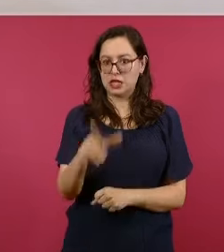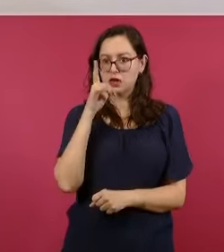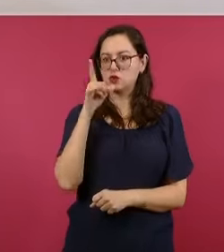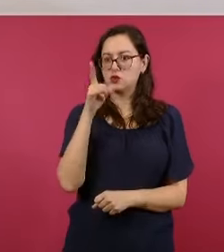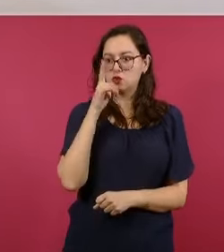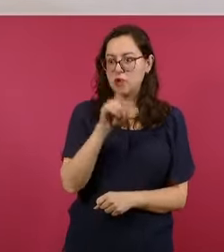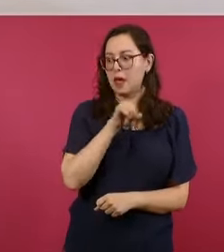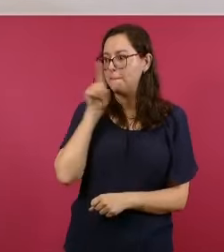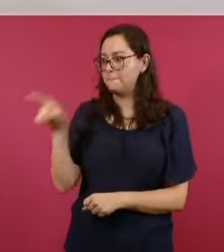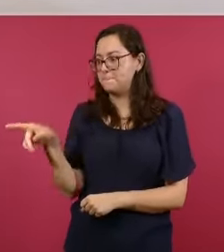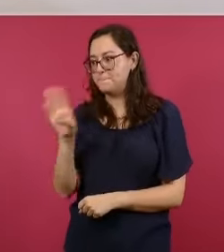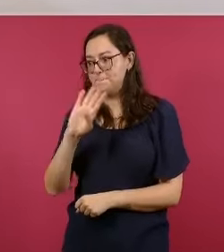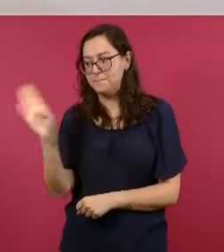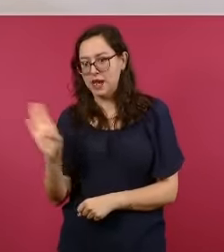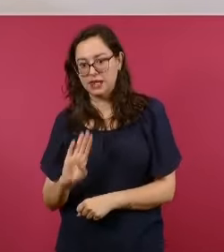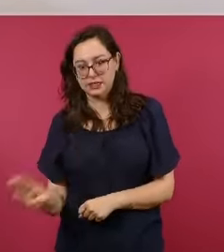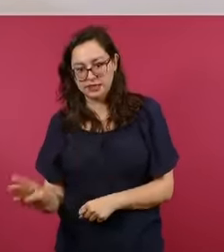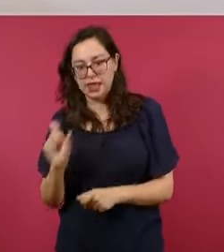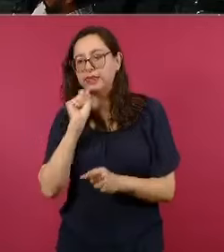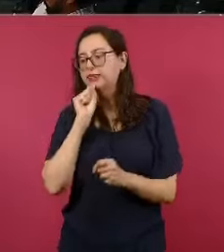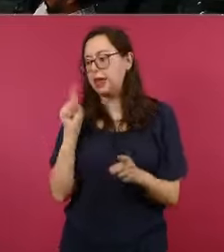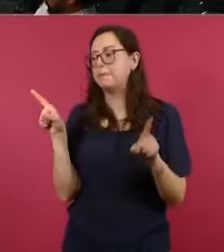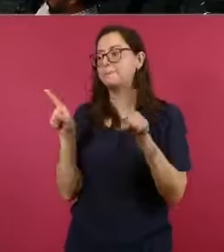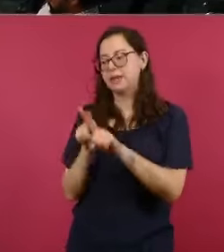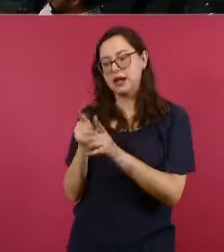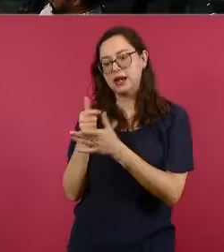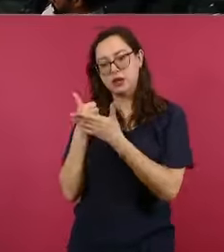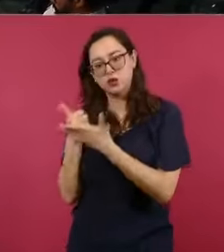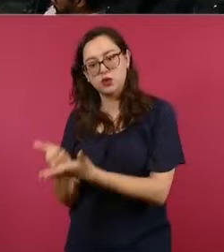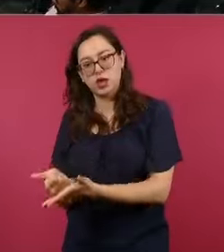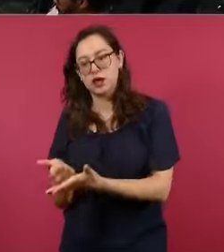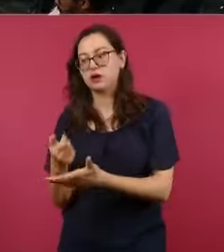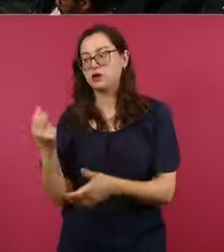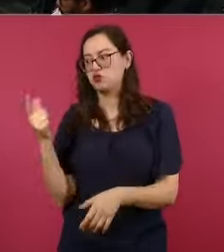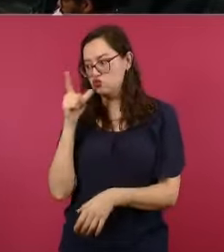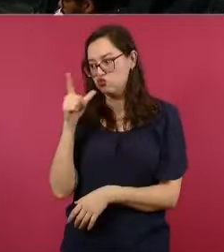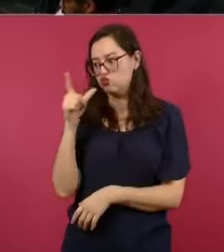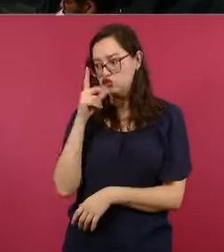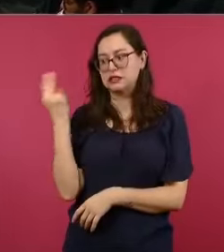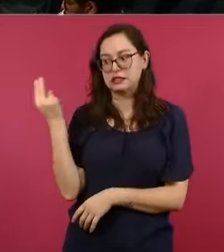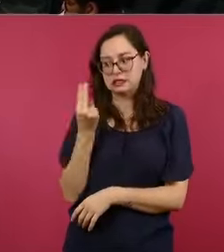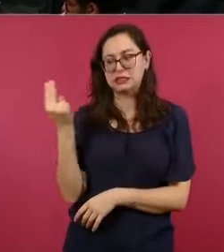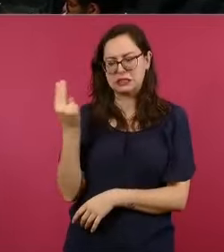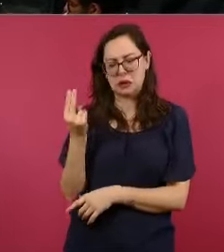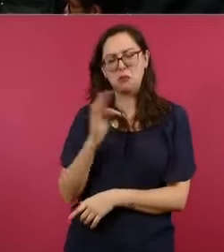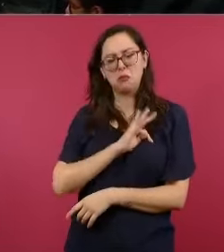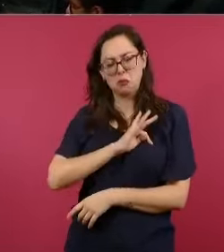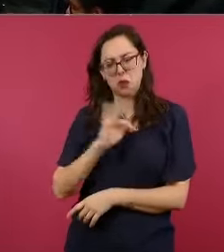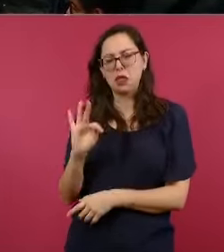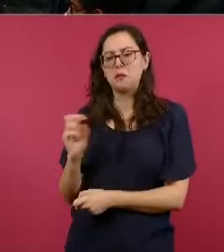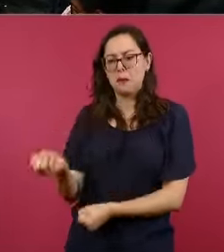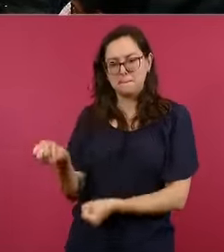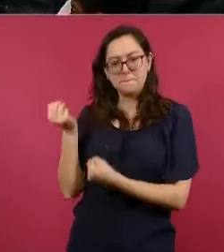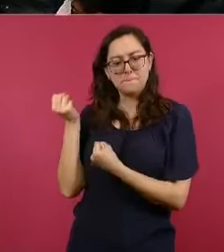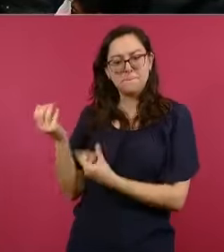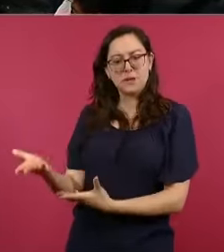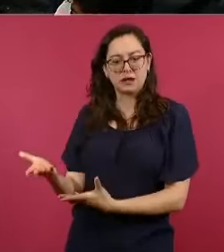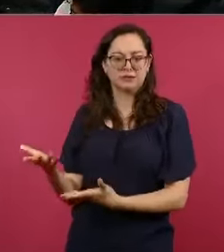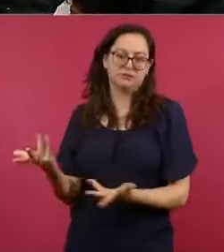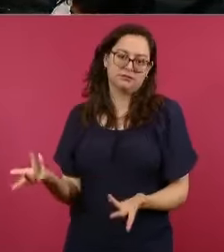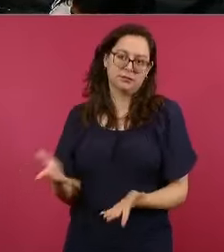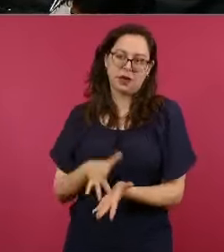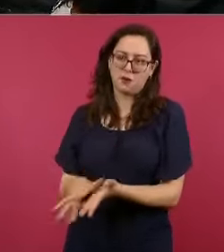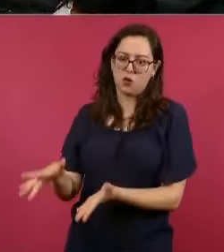para que no les falte la energía eléctrica en el caso de de Belice son pueblos